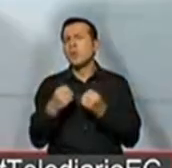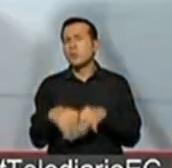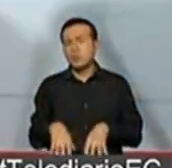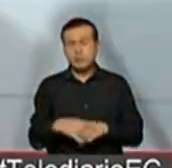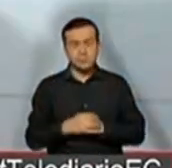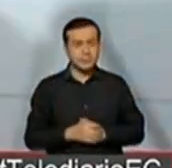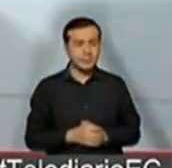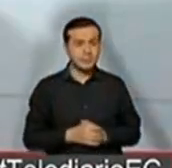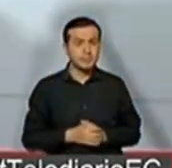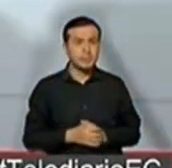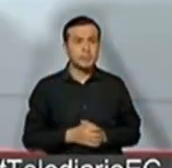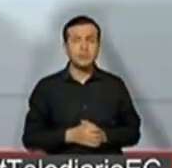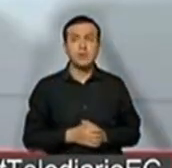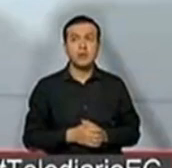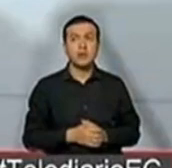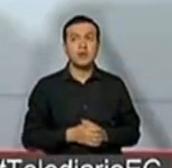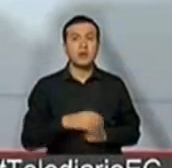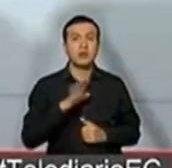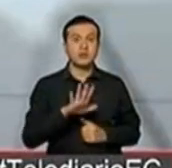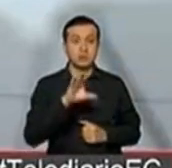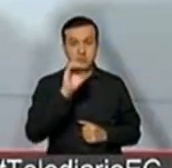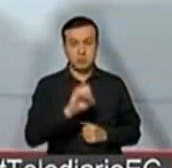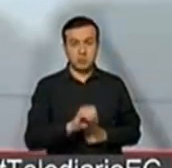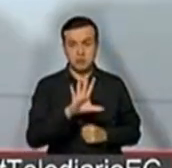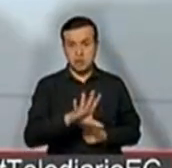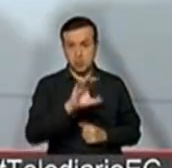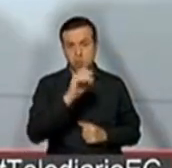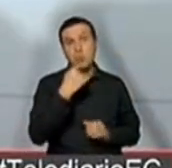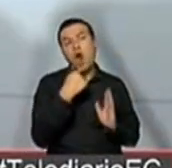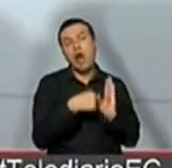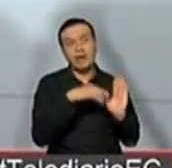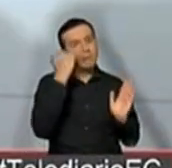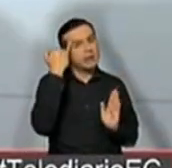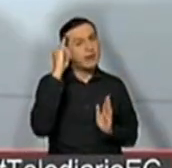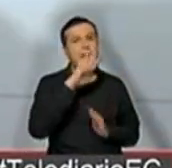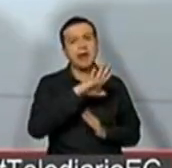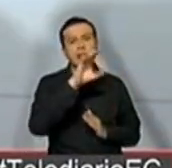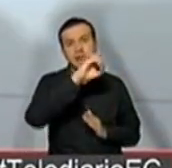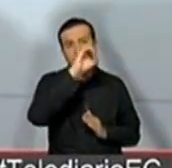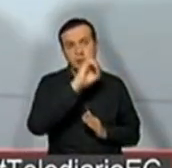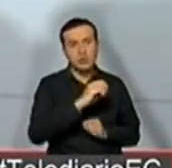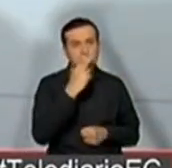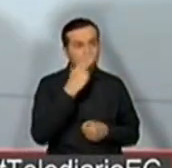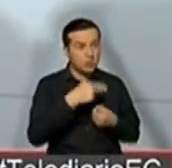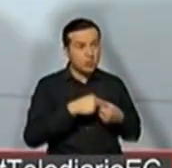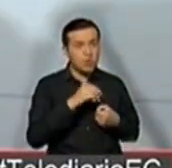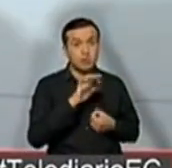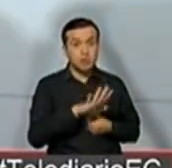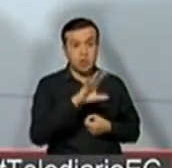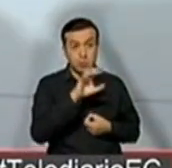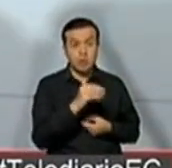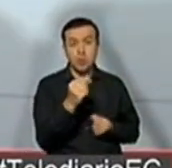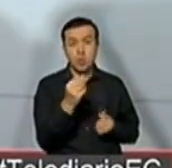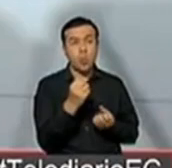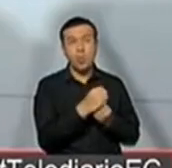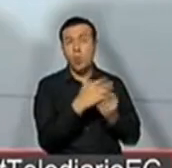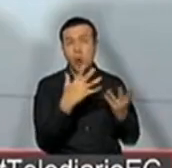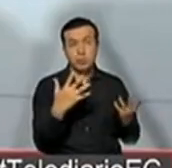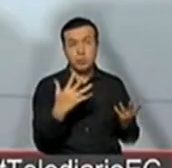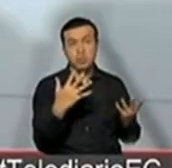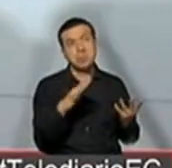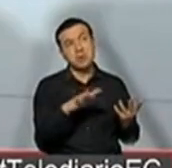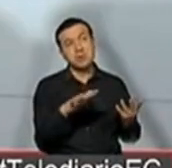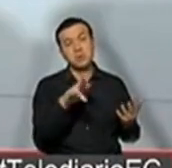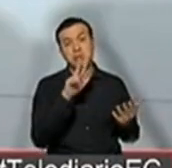si dijéramos que se va un 5% de los combustibles en contrabando, estamos hablando de